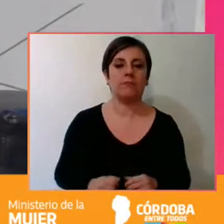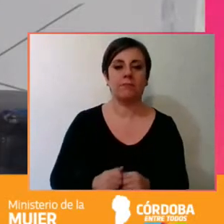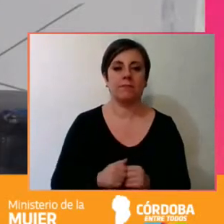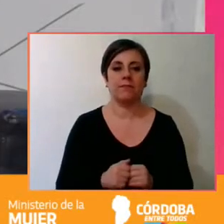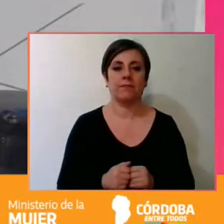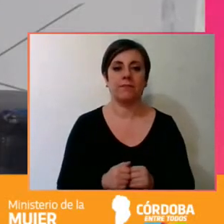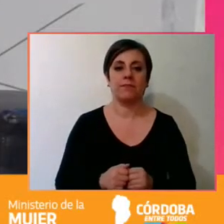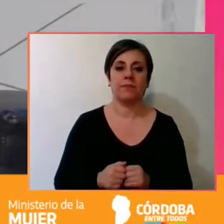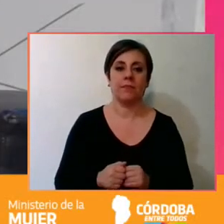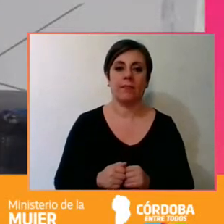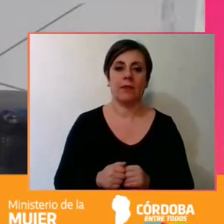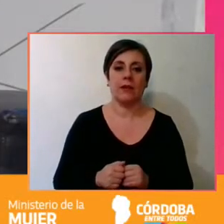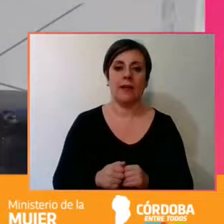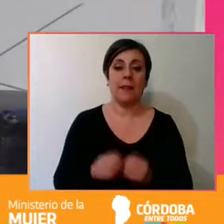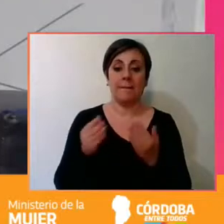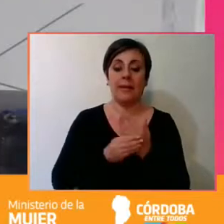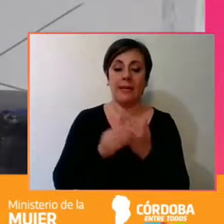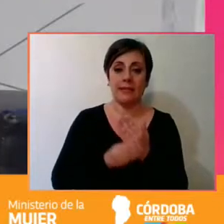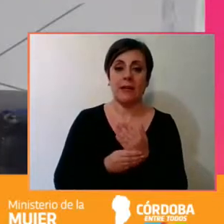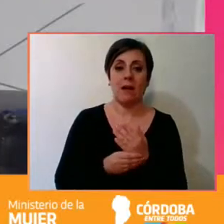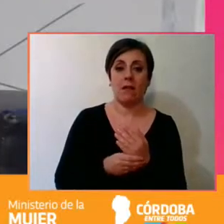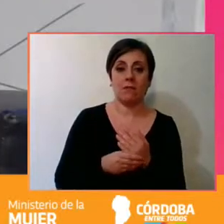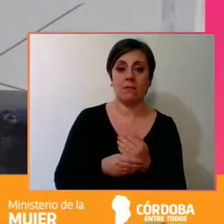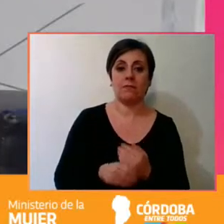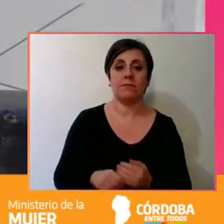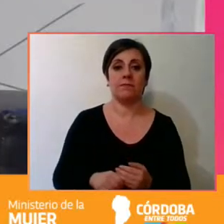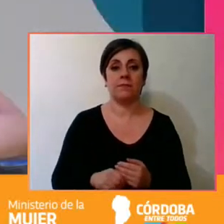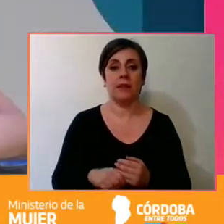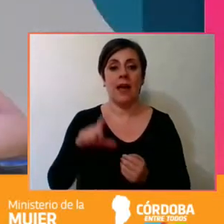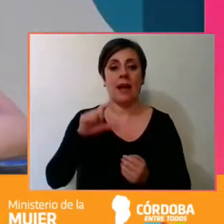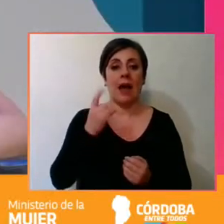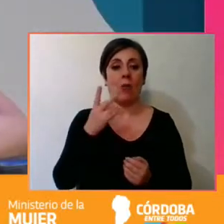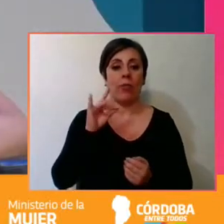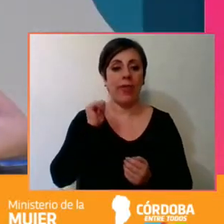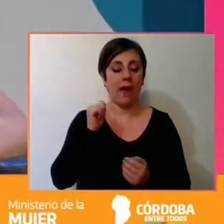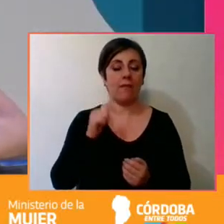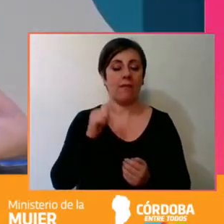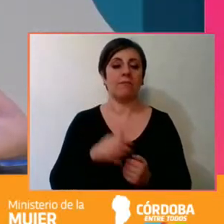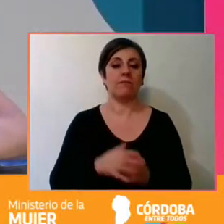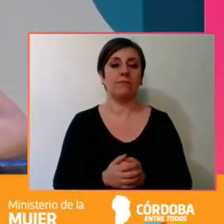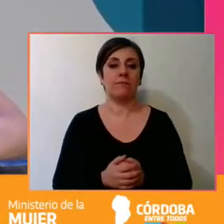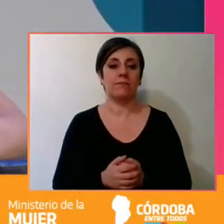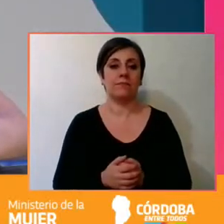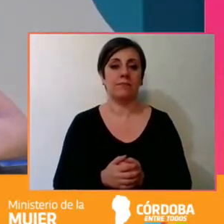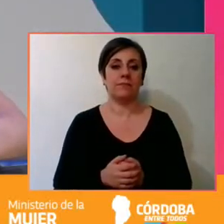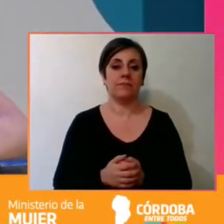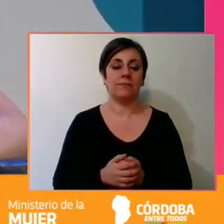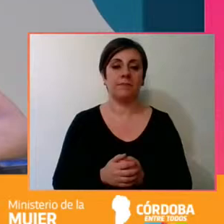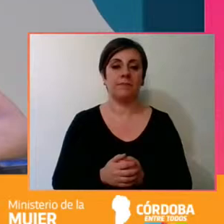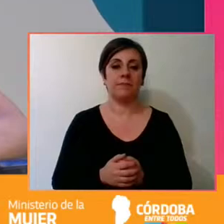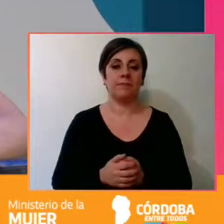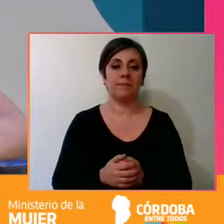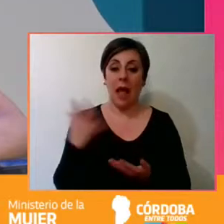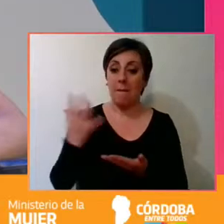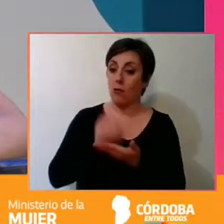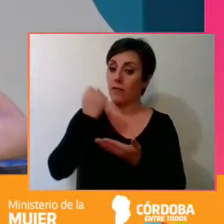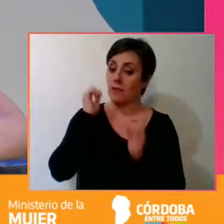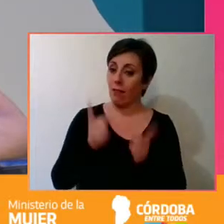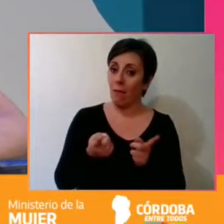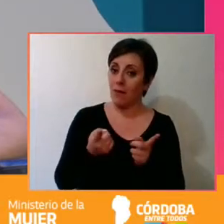palabra a la ministra de la Mujer de la provincia de Córdoba, Claudia Martínez. Bueno, aprovechar también